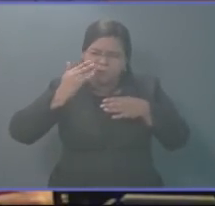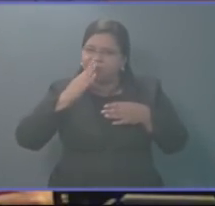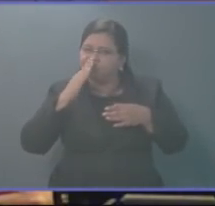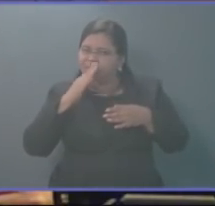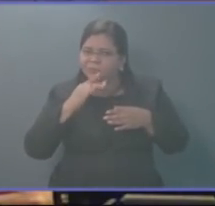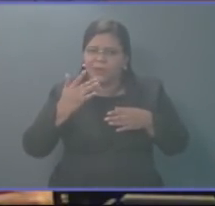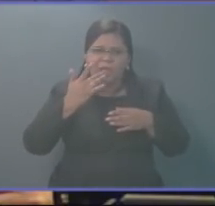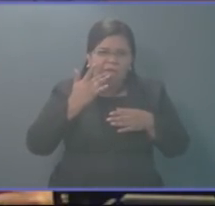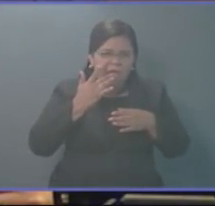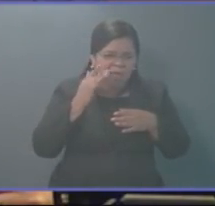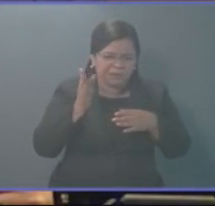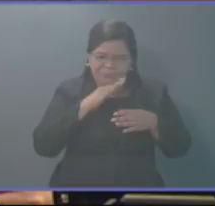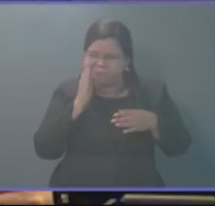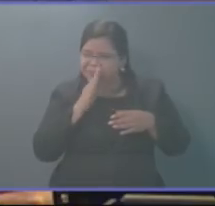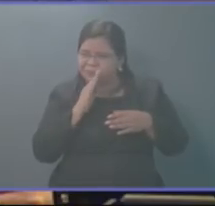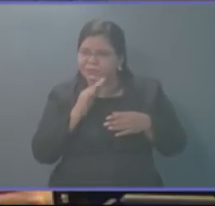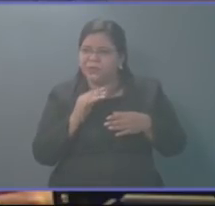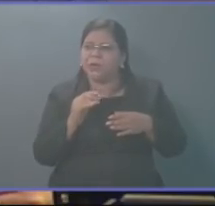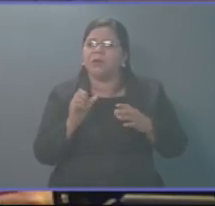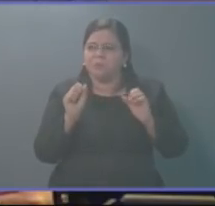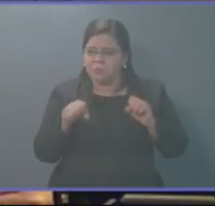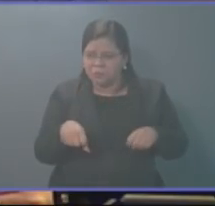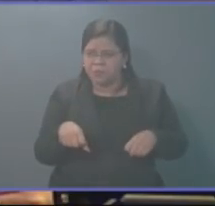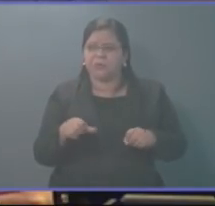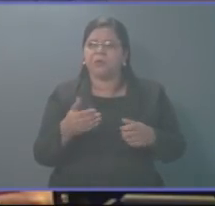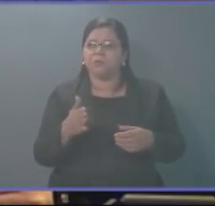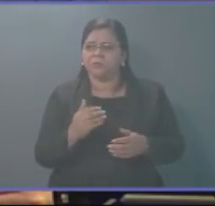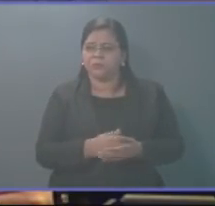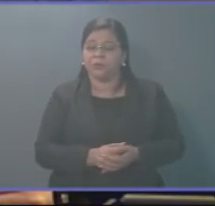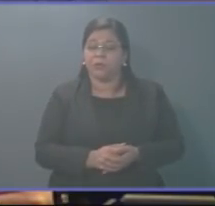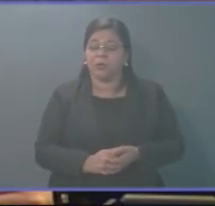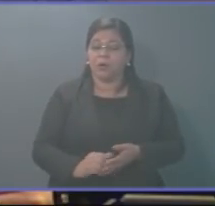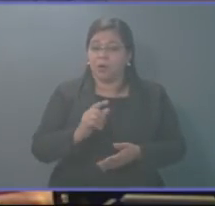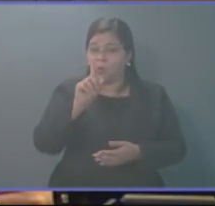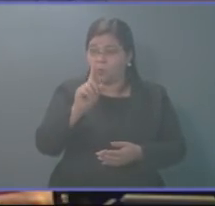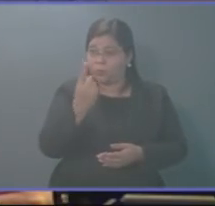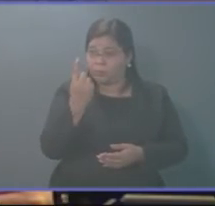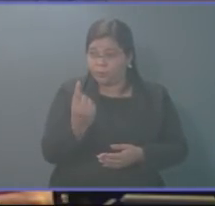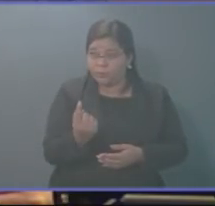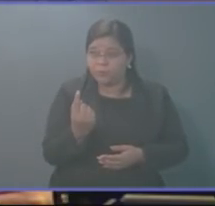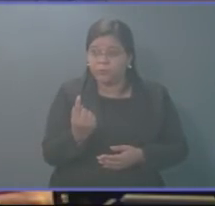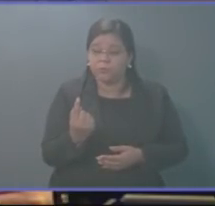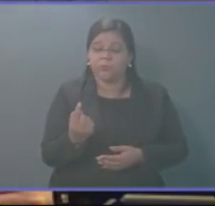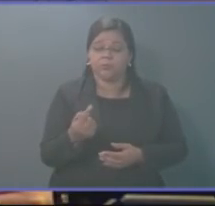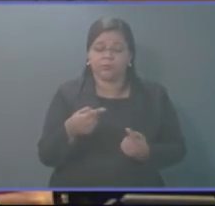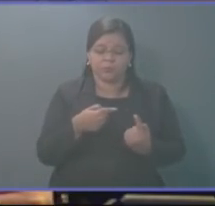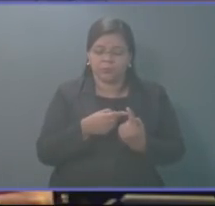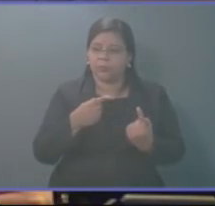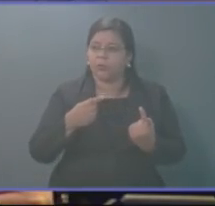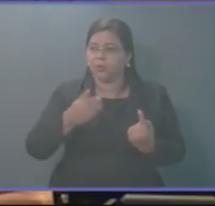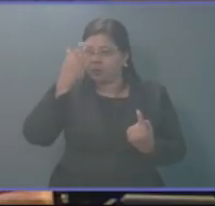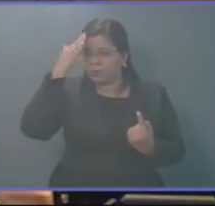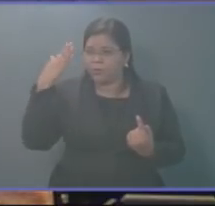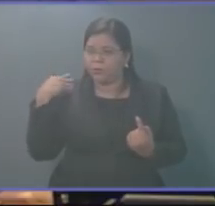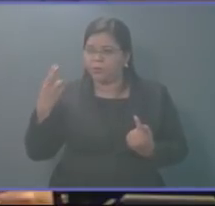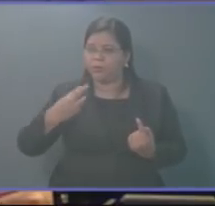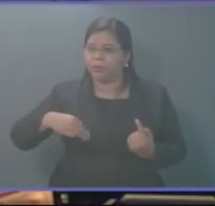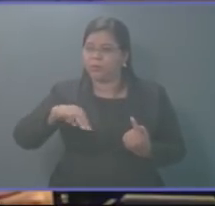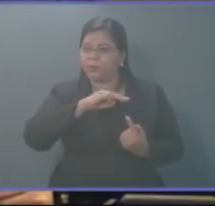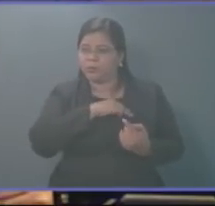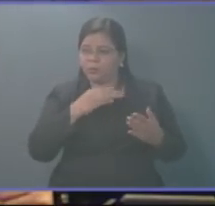y sabor, es apta para el consumo humano. Uno de estos funcionarios es la ministra de